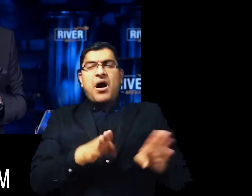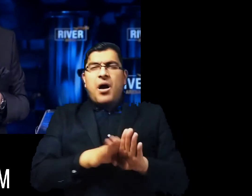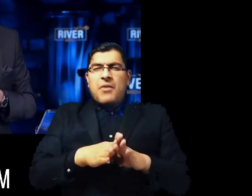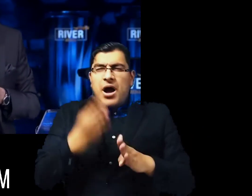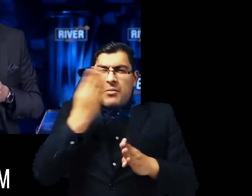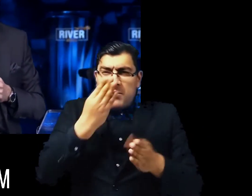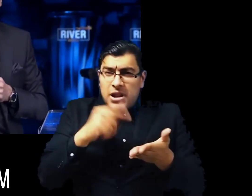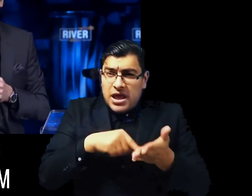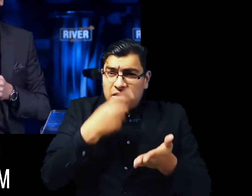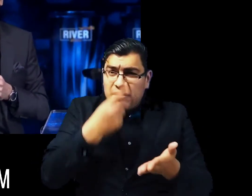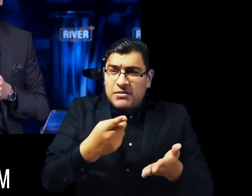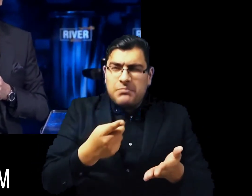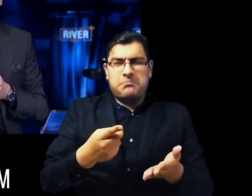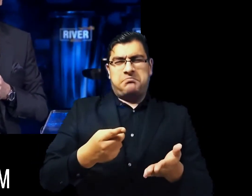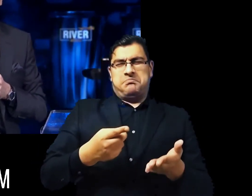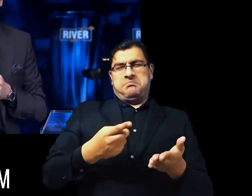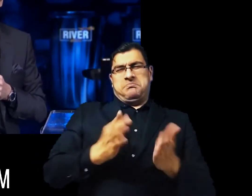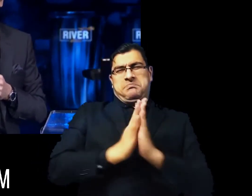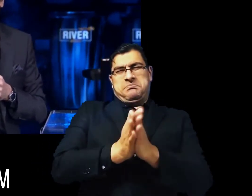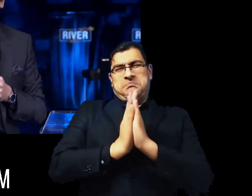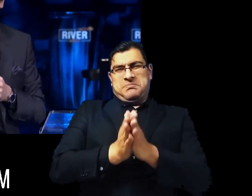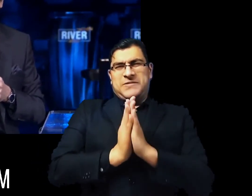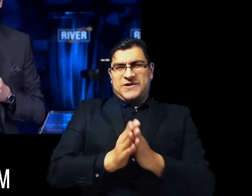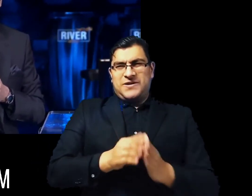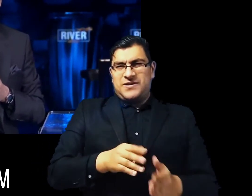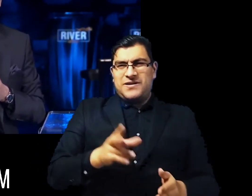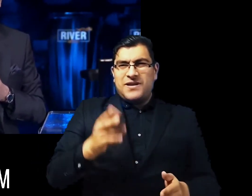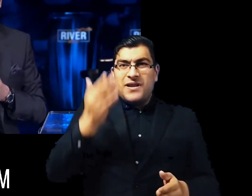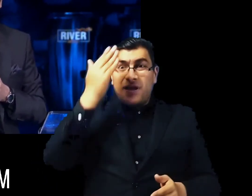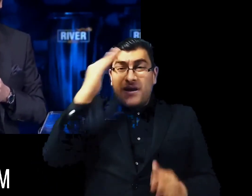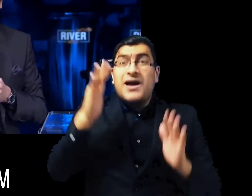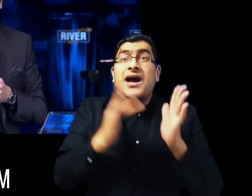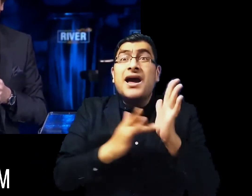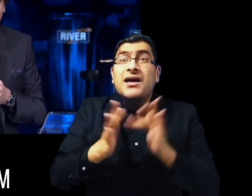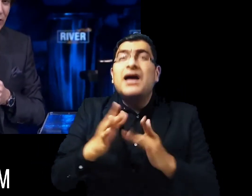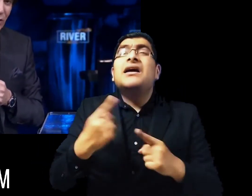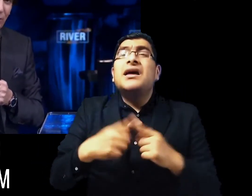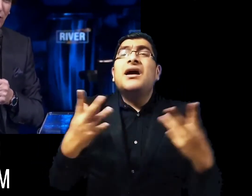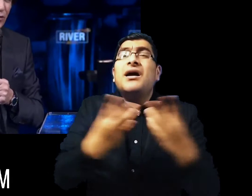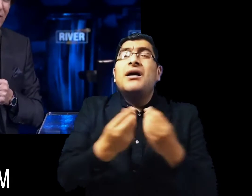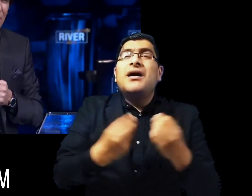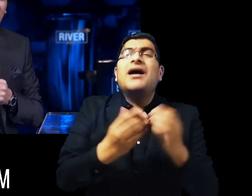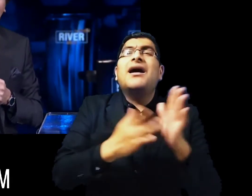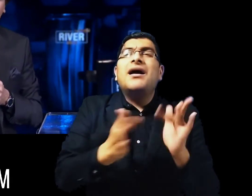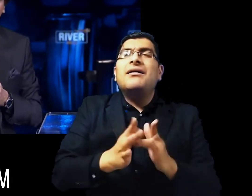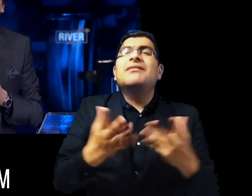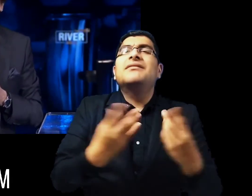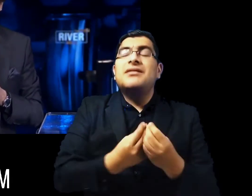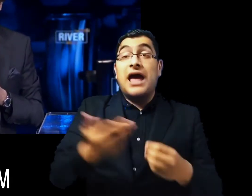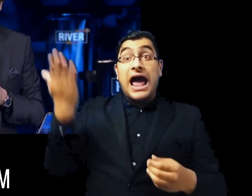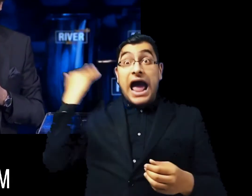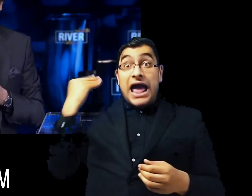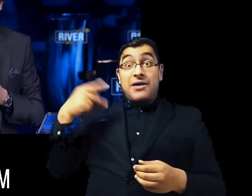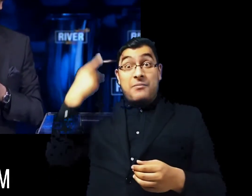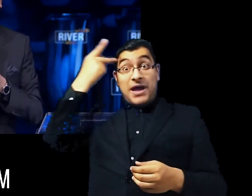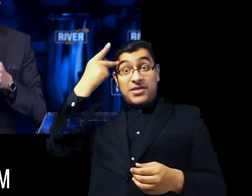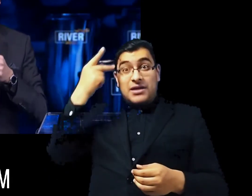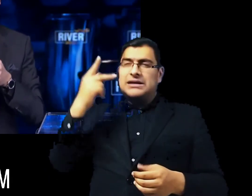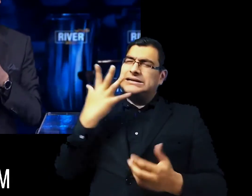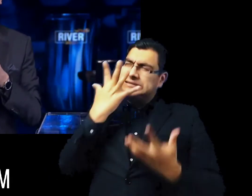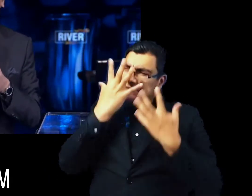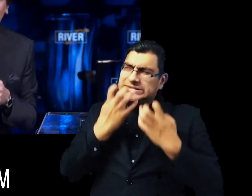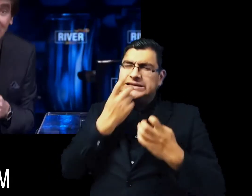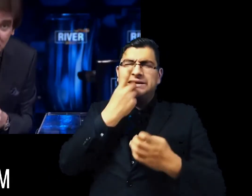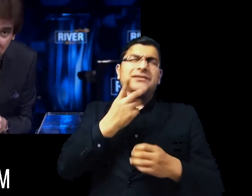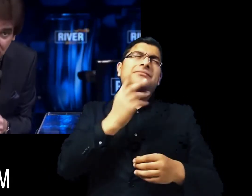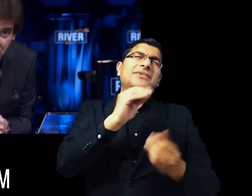bíblica. Los que no conocen a Jesús. Hace poco un ministro profundamente herido me dijo,